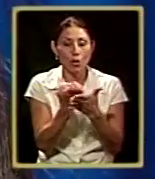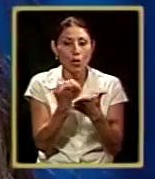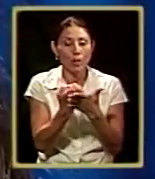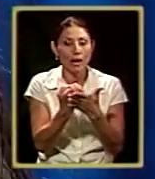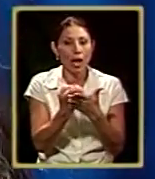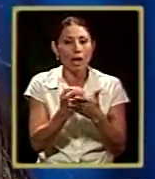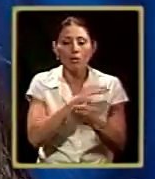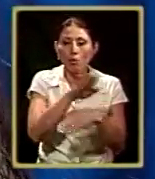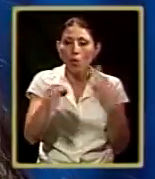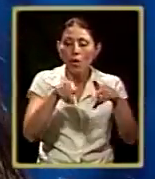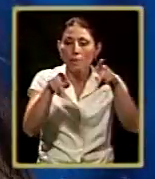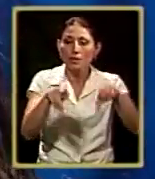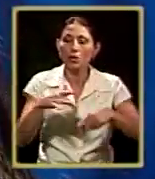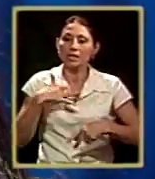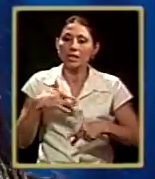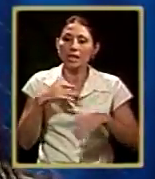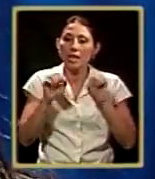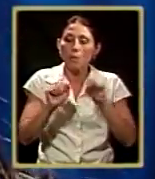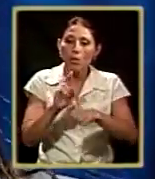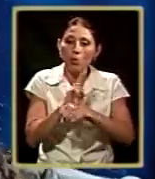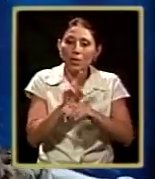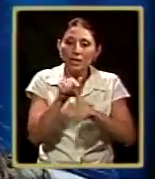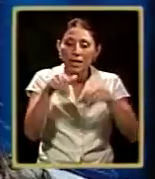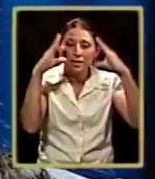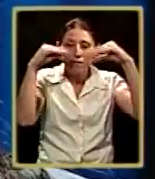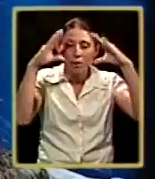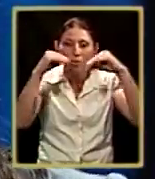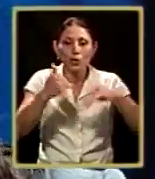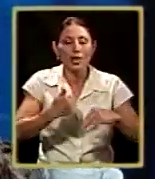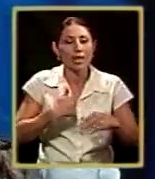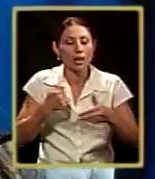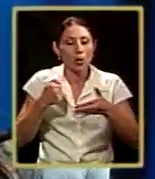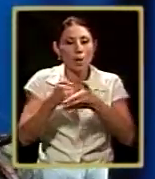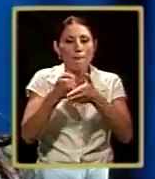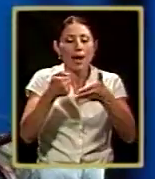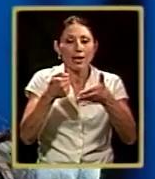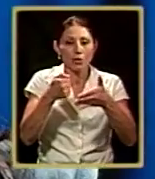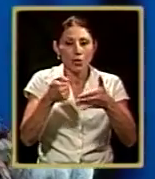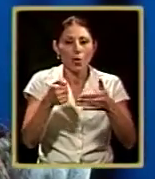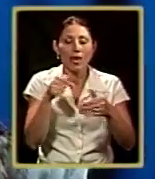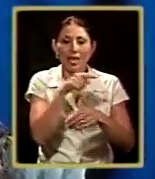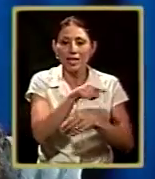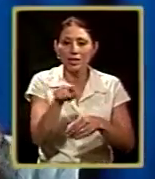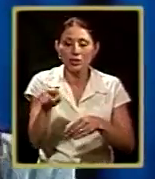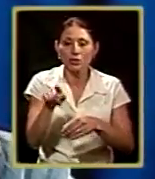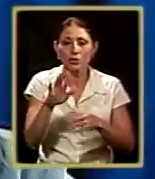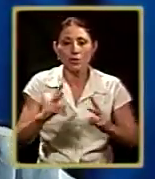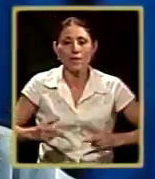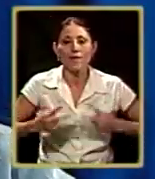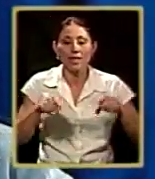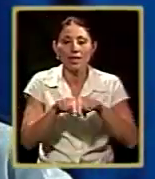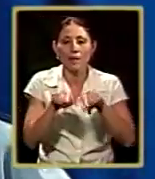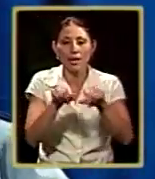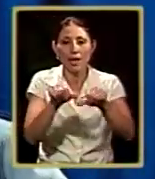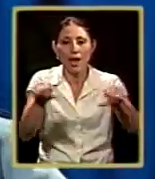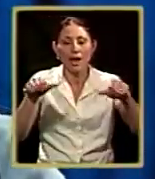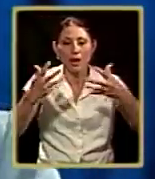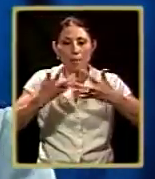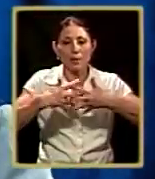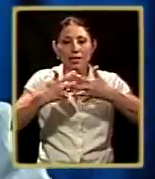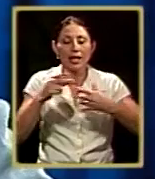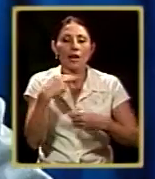siente que puede utilizar esa información y que tiene un impacto en ellos. También la parte empresarial es una parte que